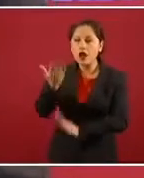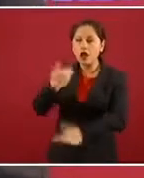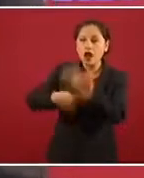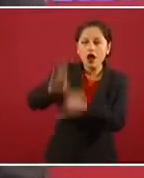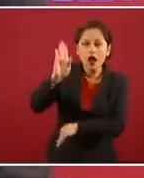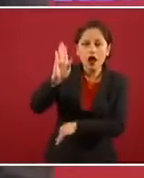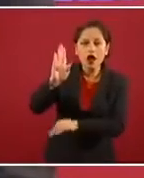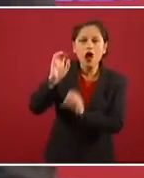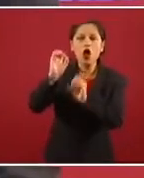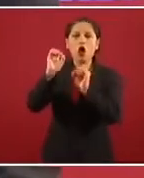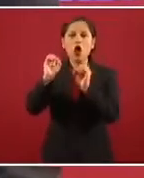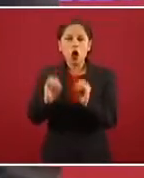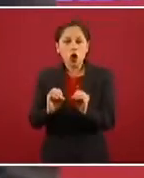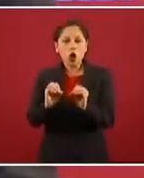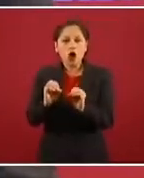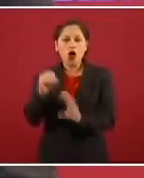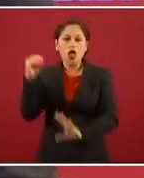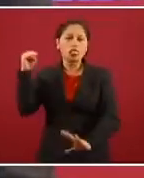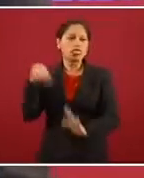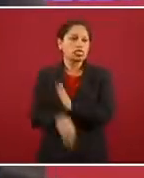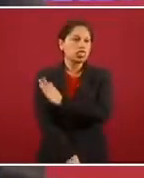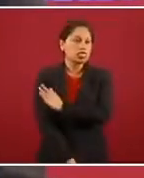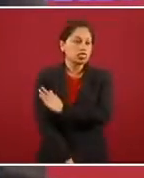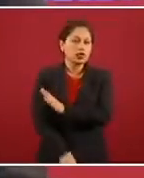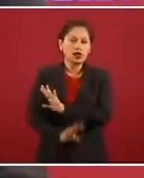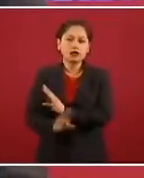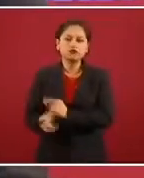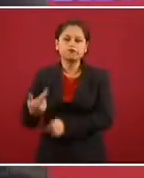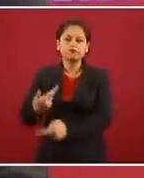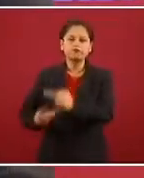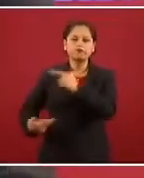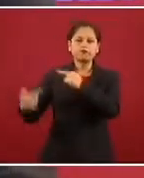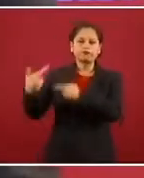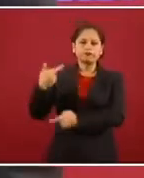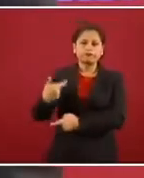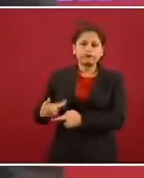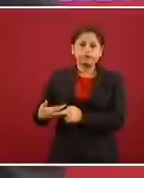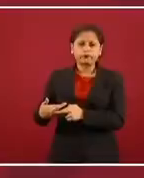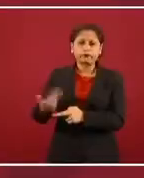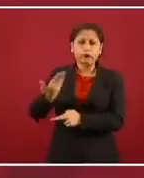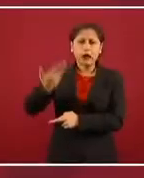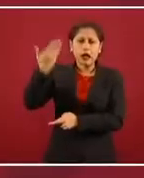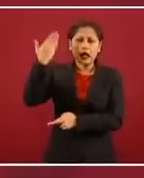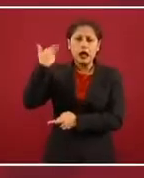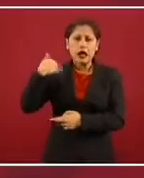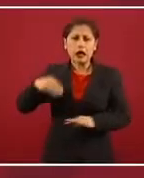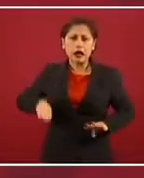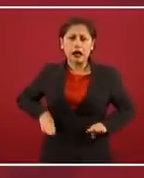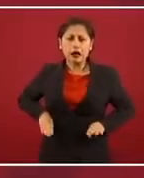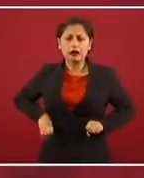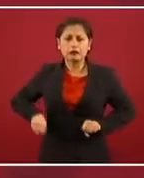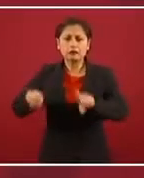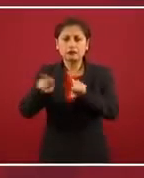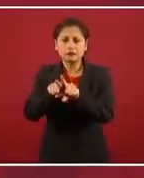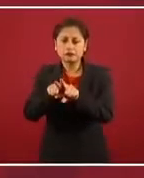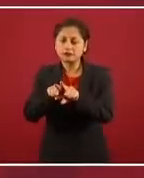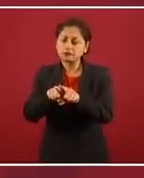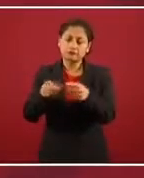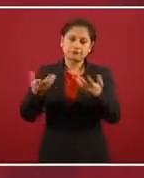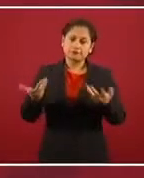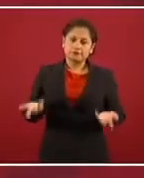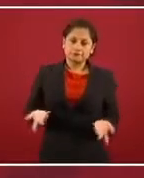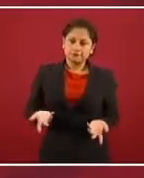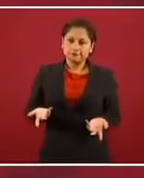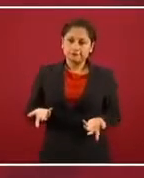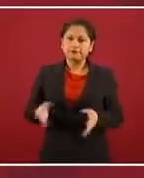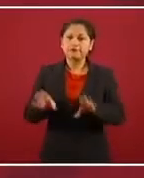regresamos, hay un retroceso a lo de antes, al régimen de